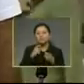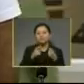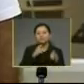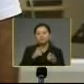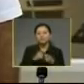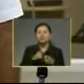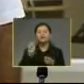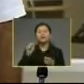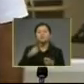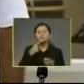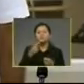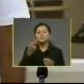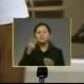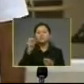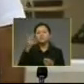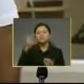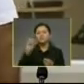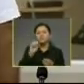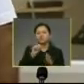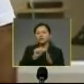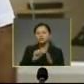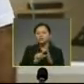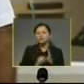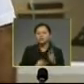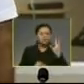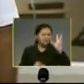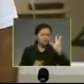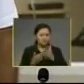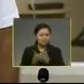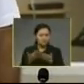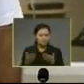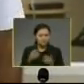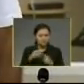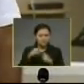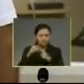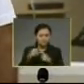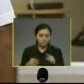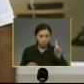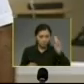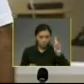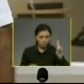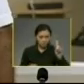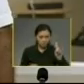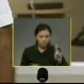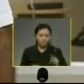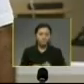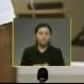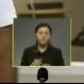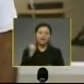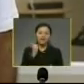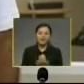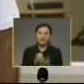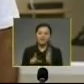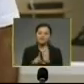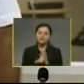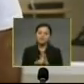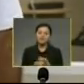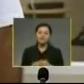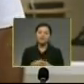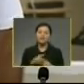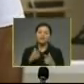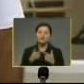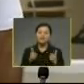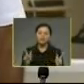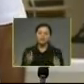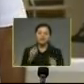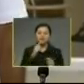la comunicación debería haber tres cosas fundamentales. Uno, ratificar la libertad de expresión. Dos, todo